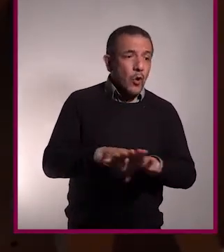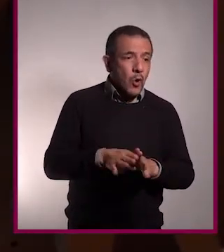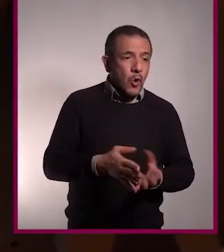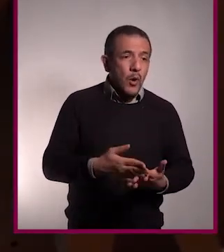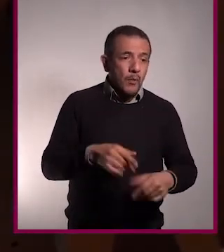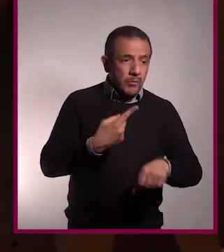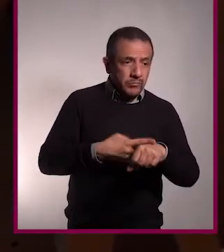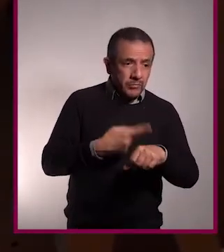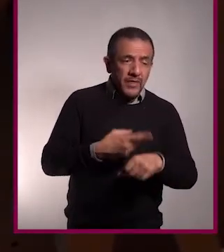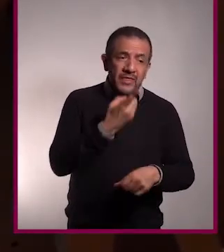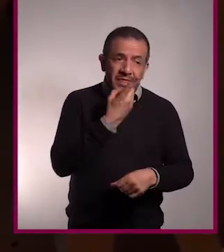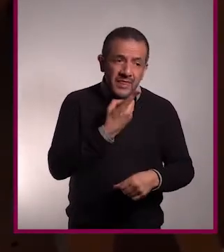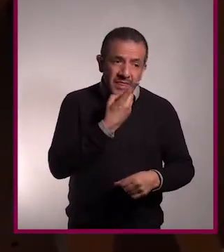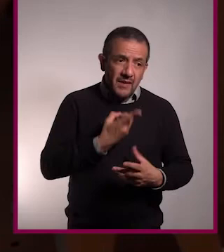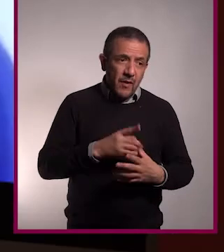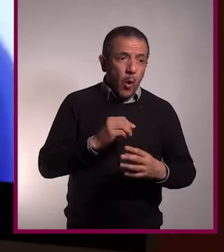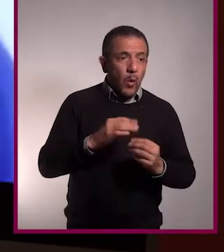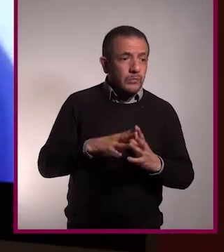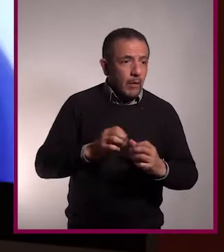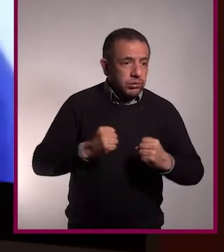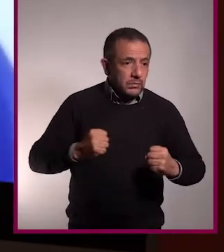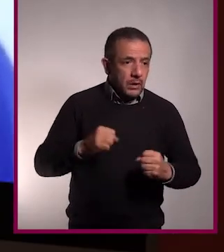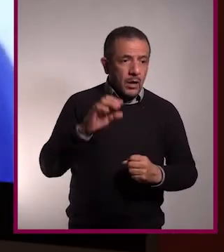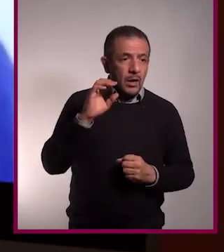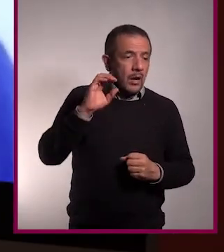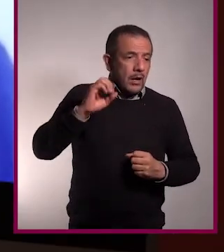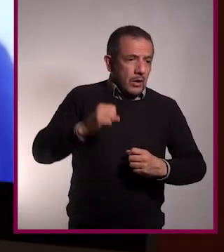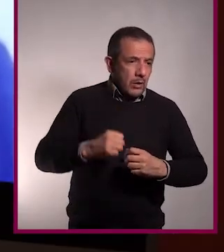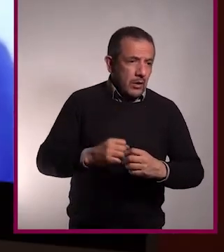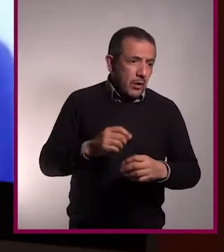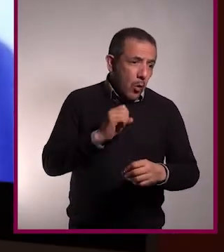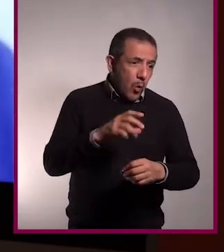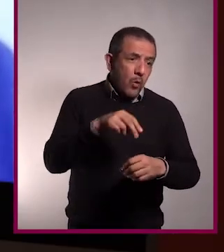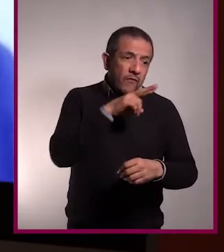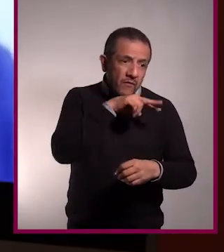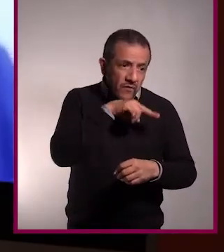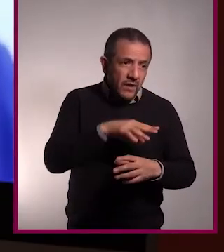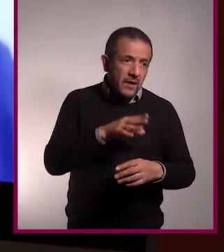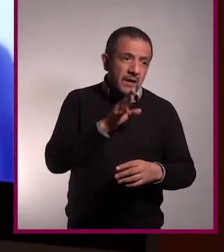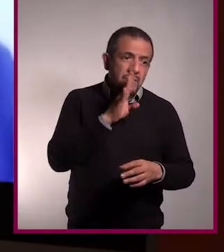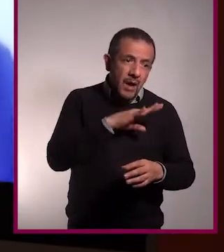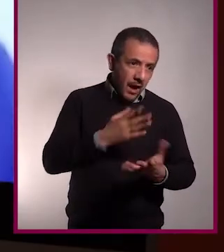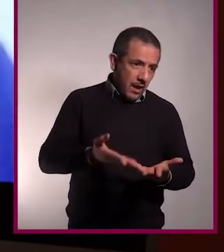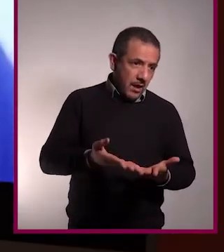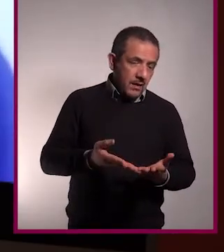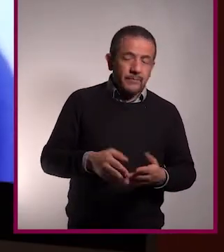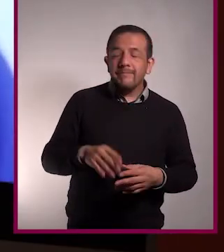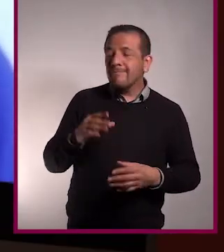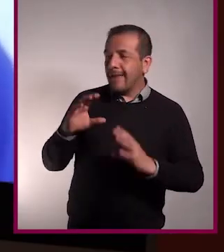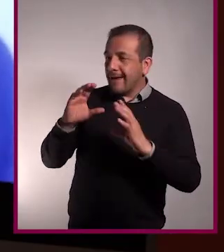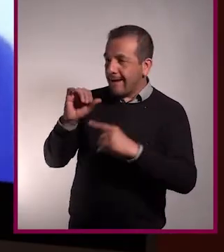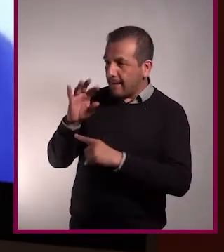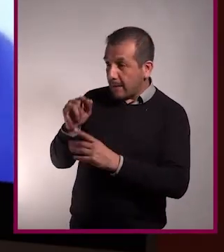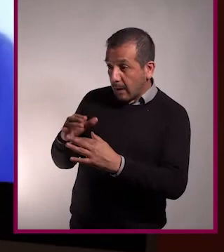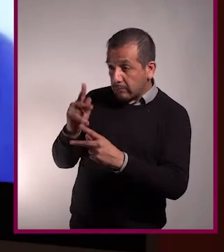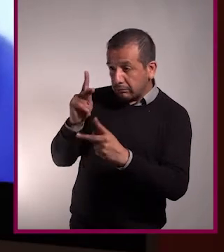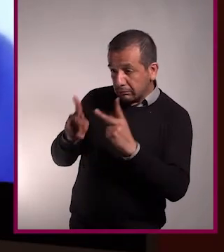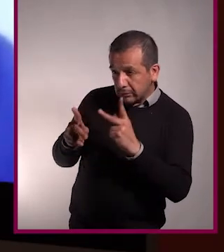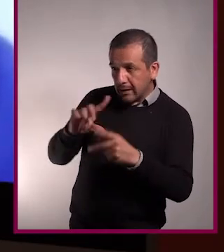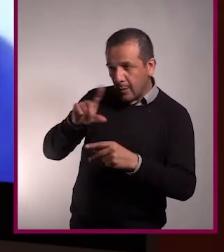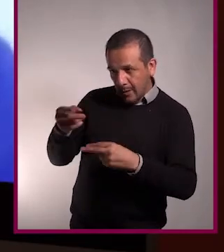larga pues el riesgo de tener enfermedades crónicas como la diabetes, como tener sobrepeso, tener obesidad,